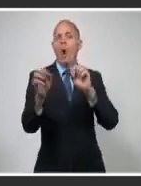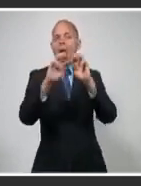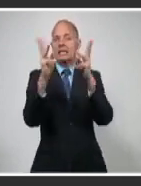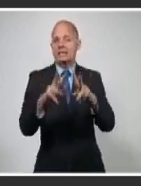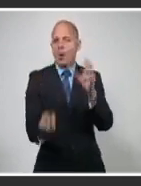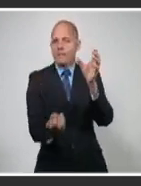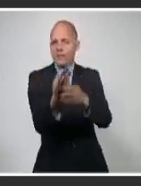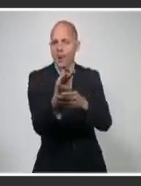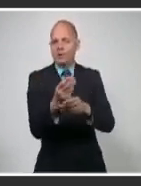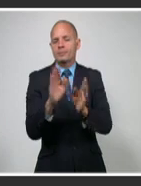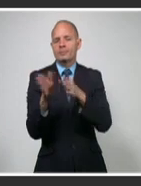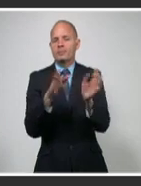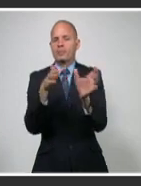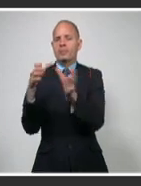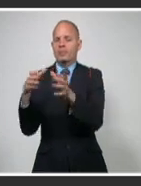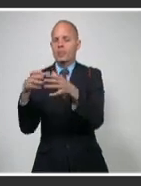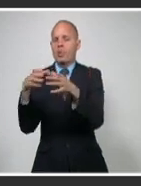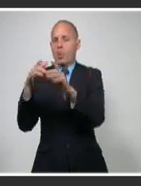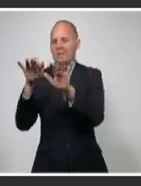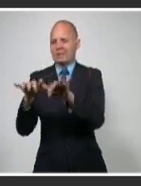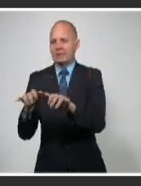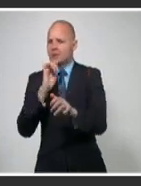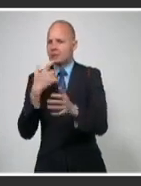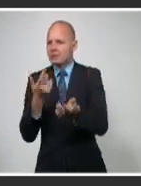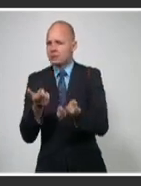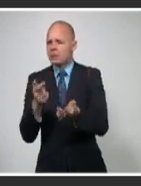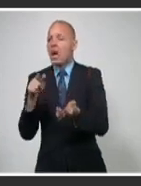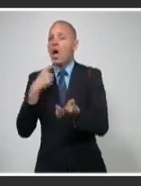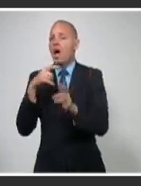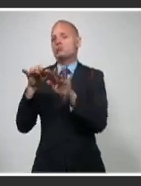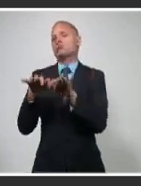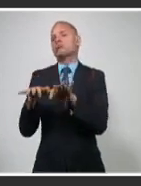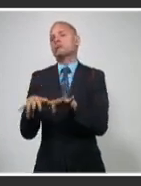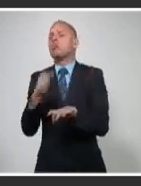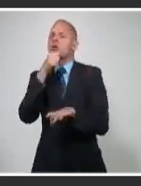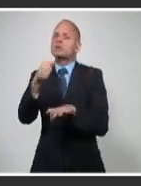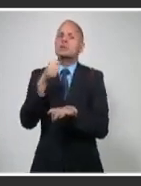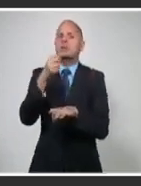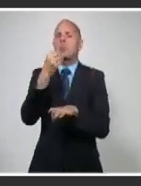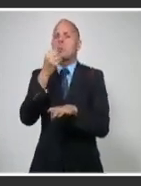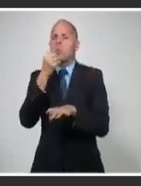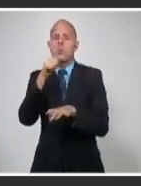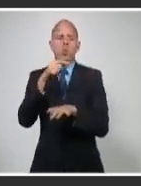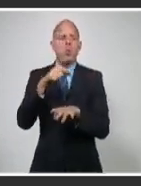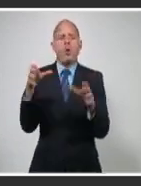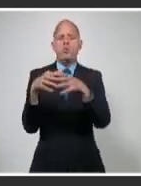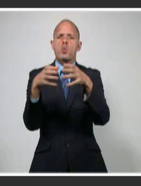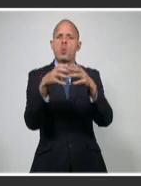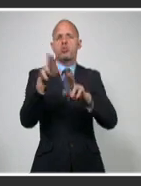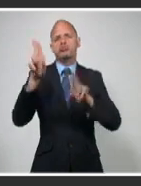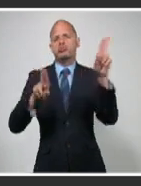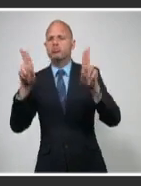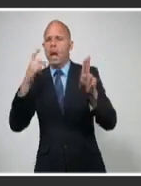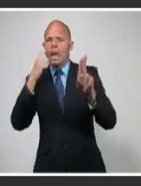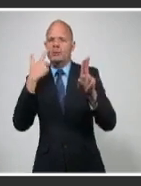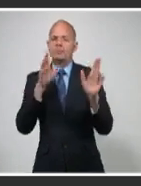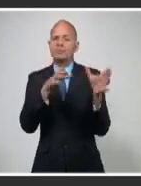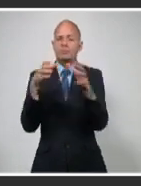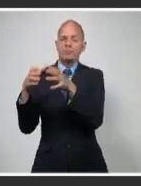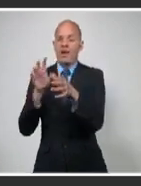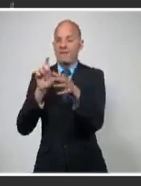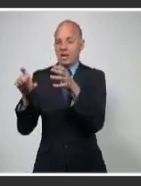redacción le corresponde entonces elaborar borradores de declaraciones para su votación entre los miembros del grupo, y al grupo